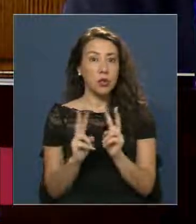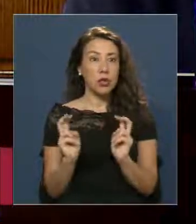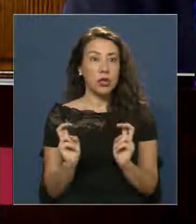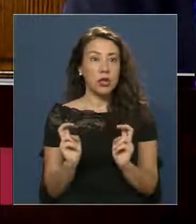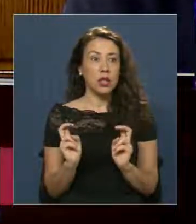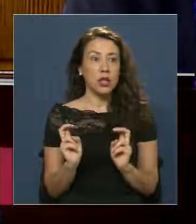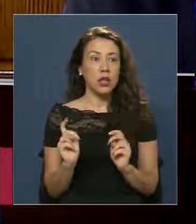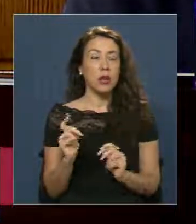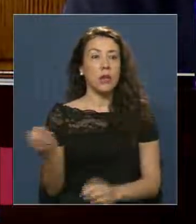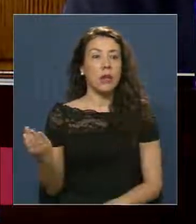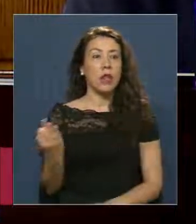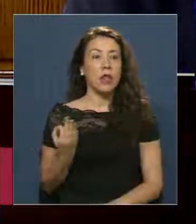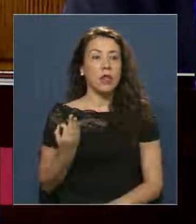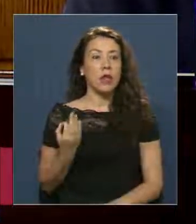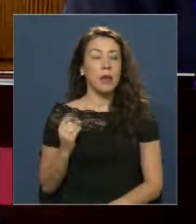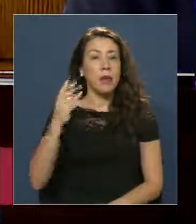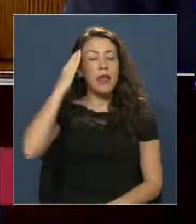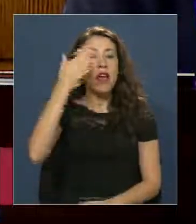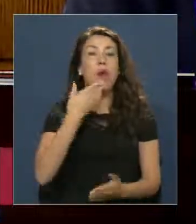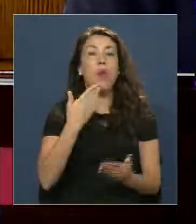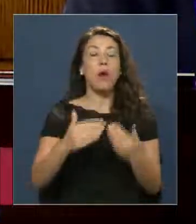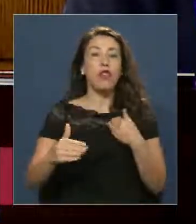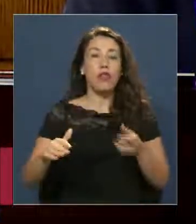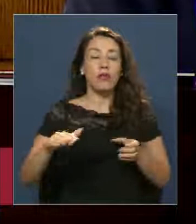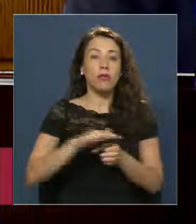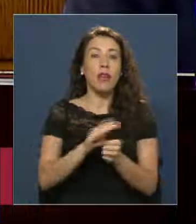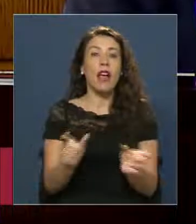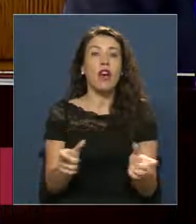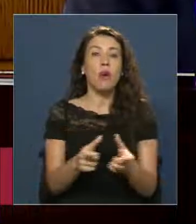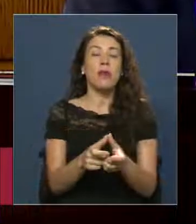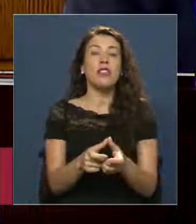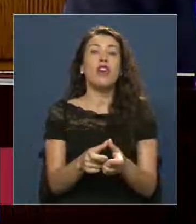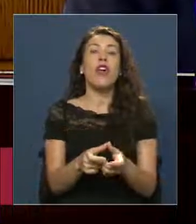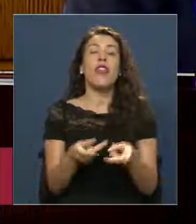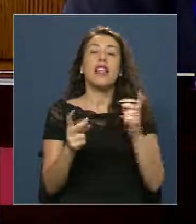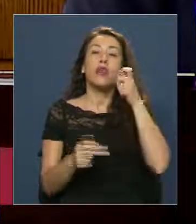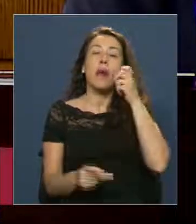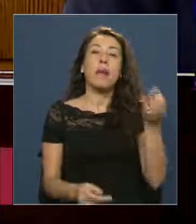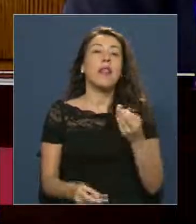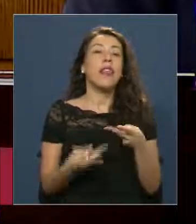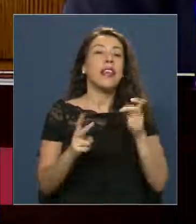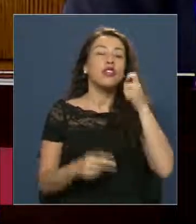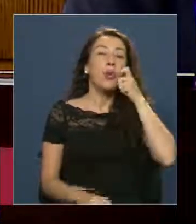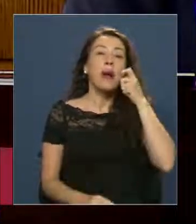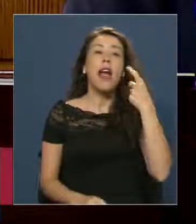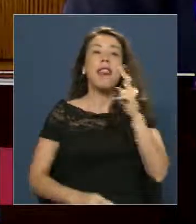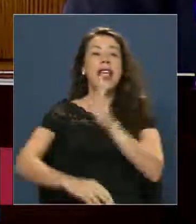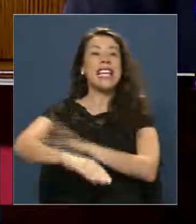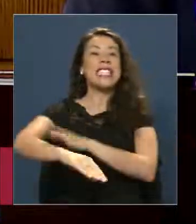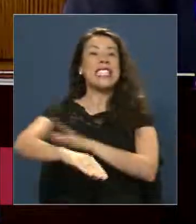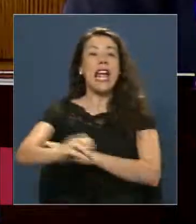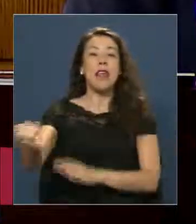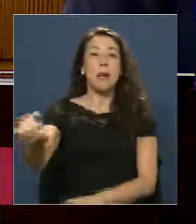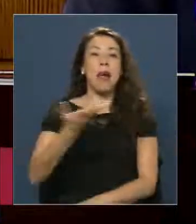y no es como me dijeron a mí el primer día cuando entré a la Comisión de Derechos Humanos en mi periodo pasado, me dijeron, los derechos humanos son de izquierda, me